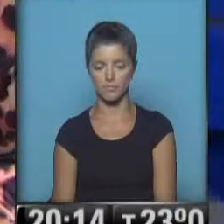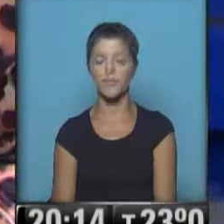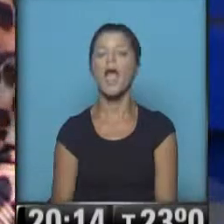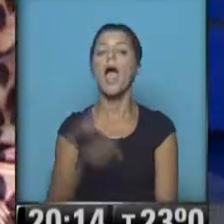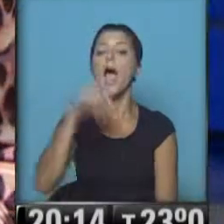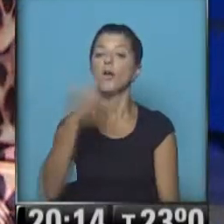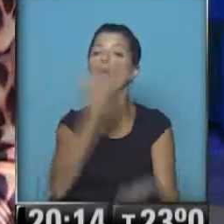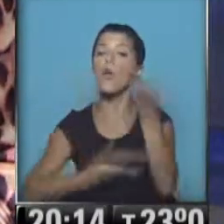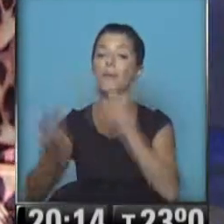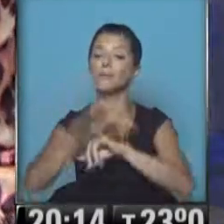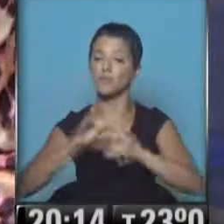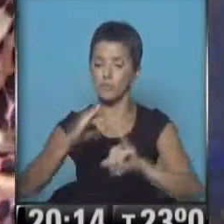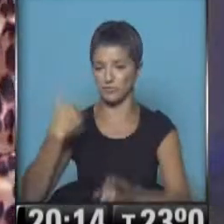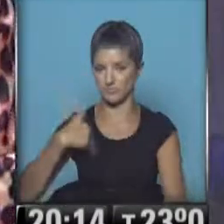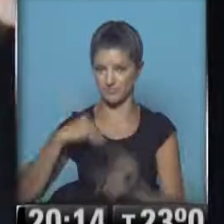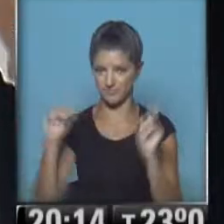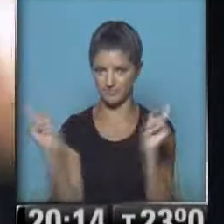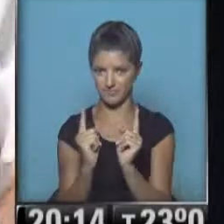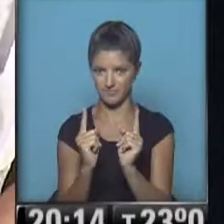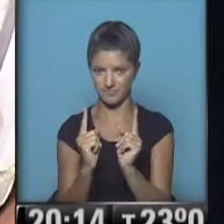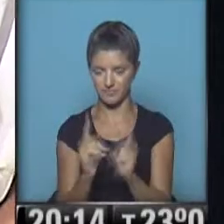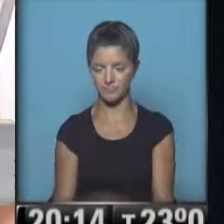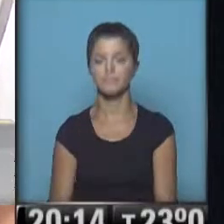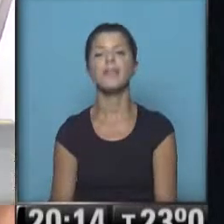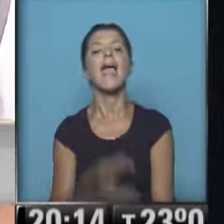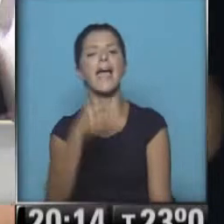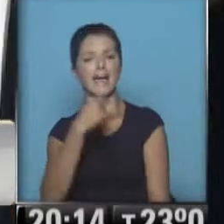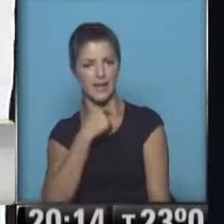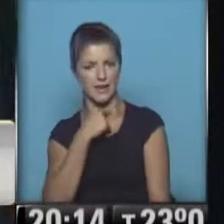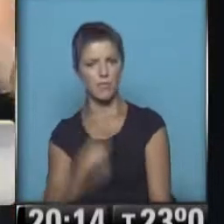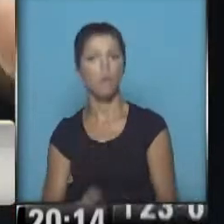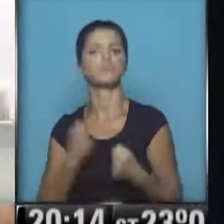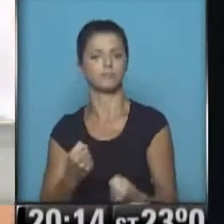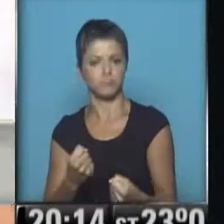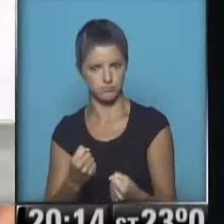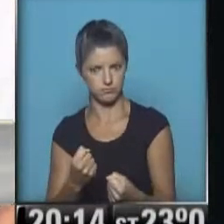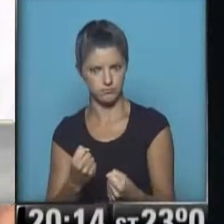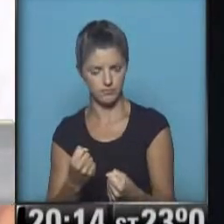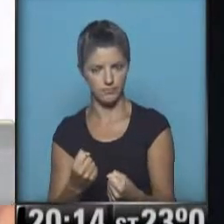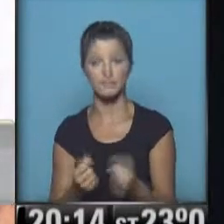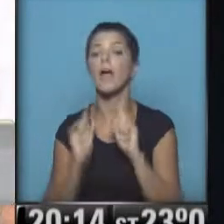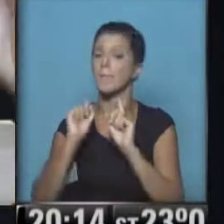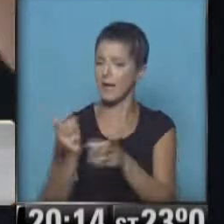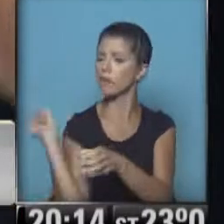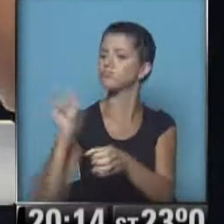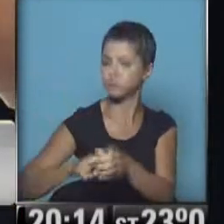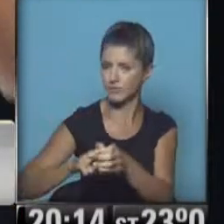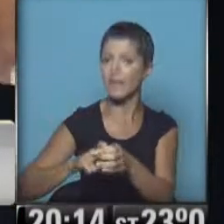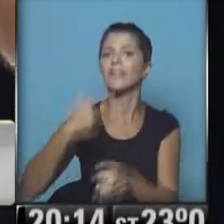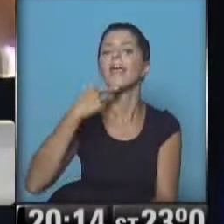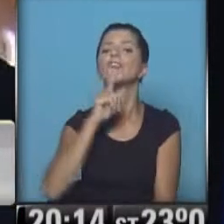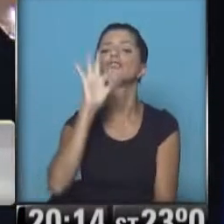Compartimos ahora otras noticias nacionales en síntesis. Queremos colgarnos de todos, incluso de